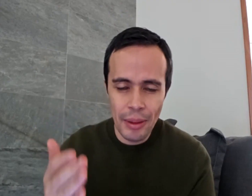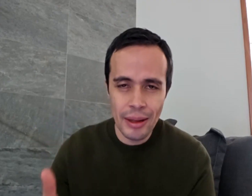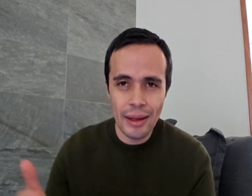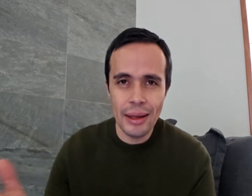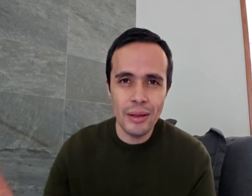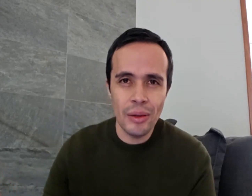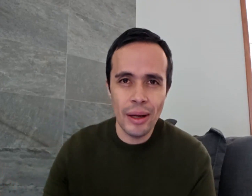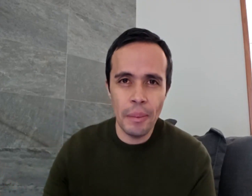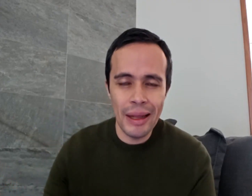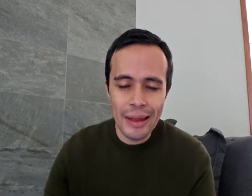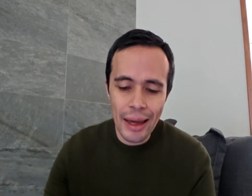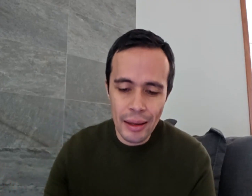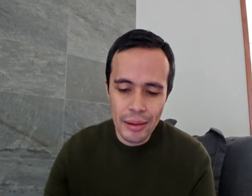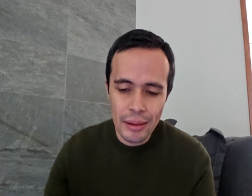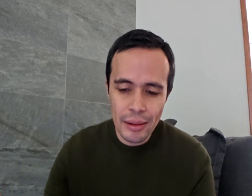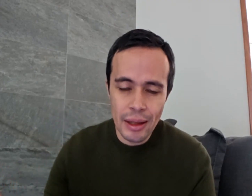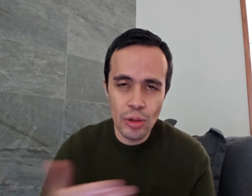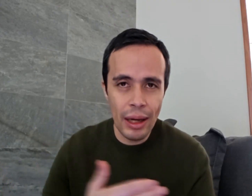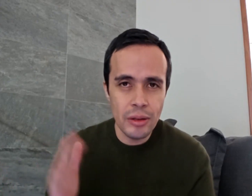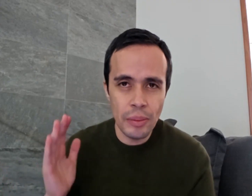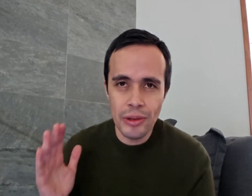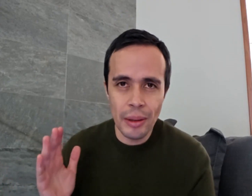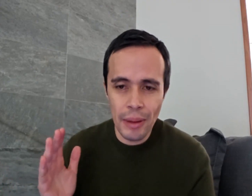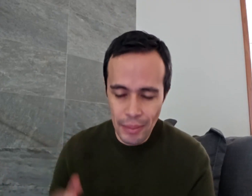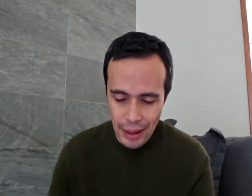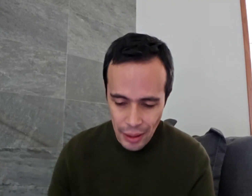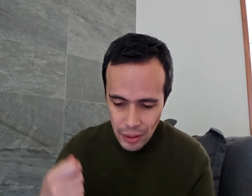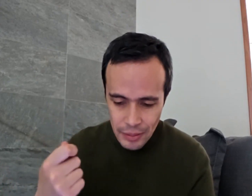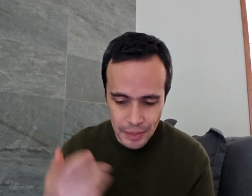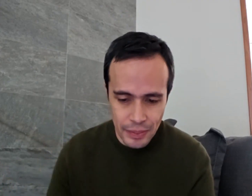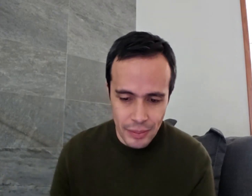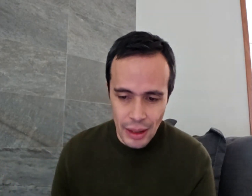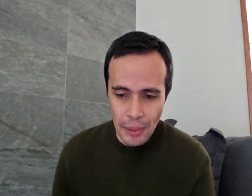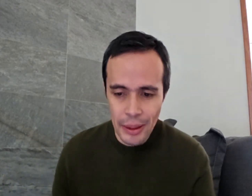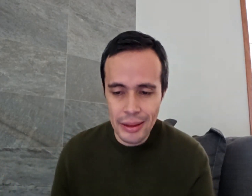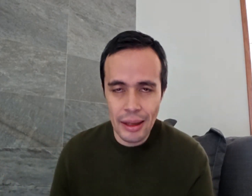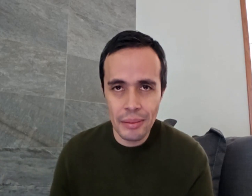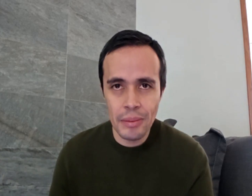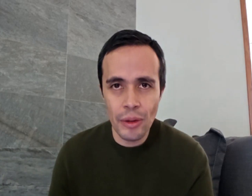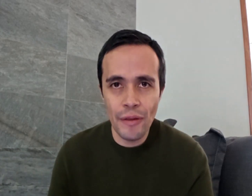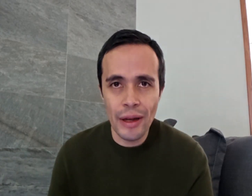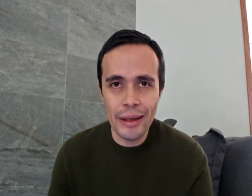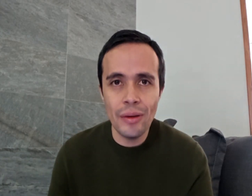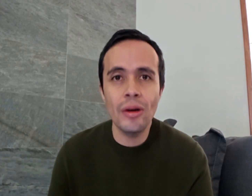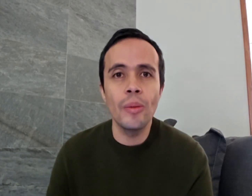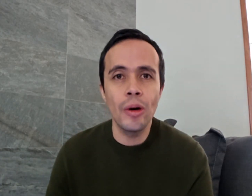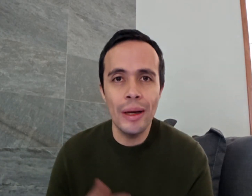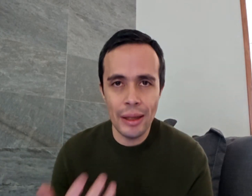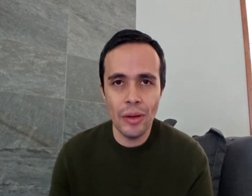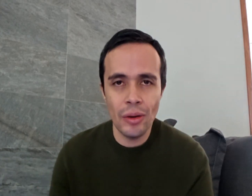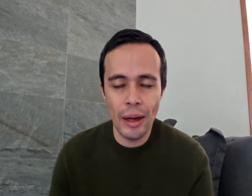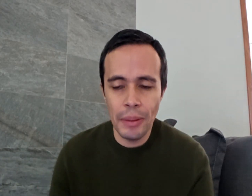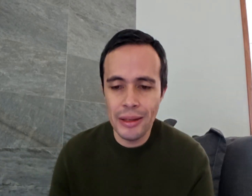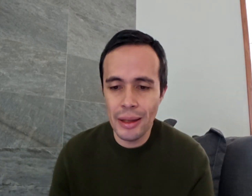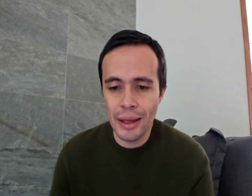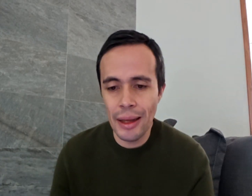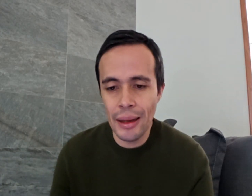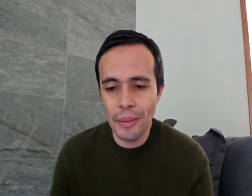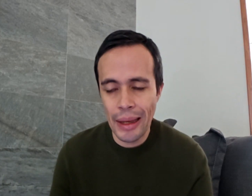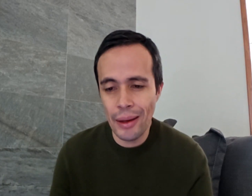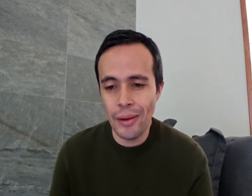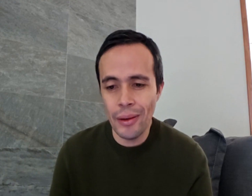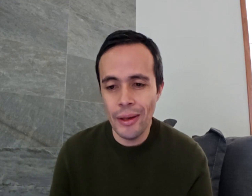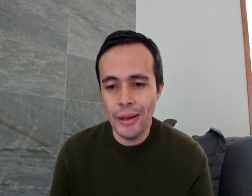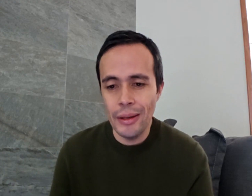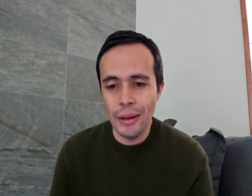diga abiertamente qué es lo que plantea. Y en su caso, pues también México debe ser muy enfático, como lo ha sido con la